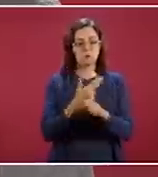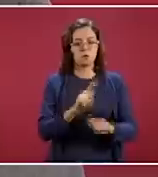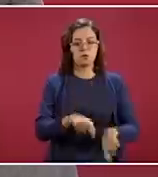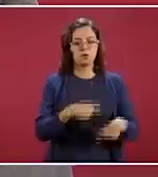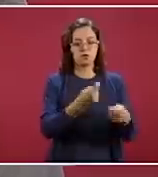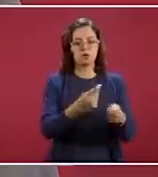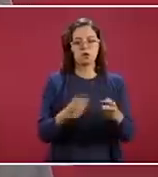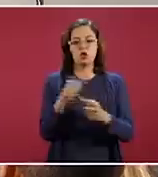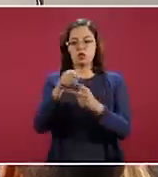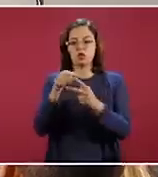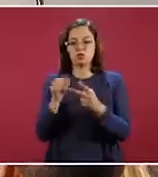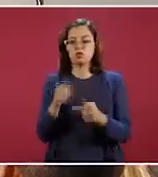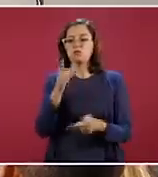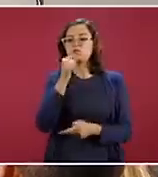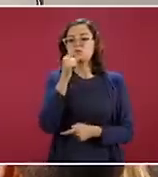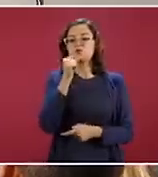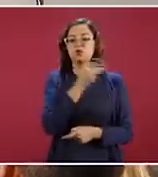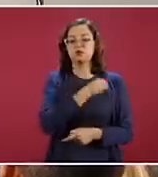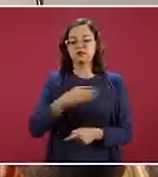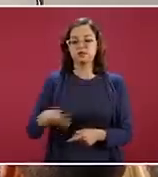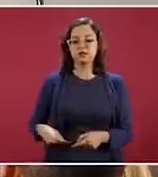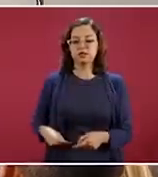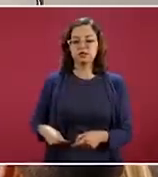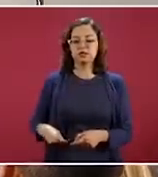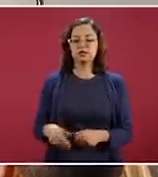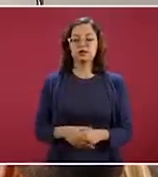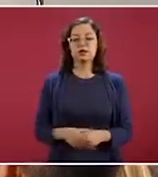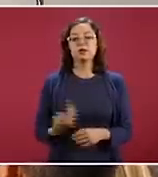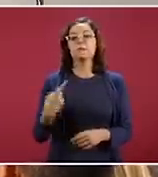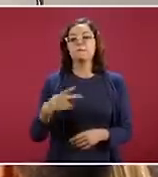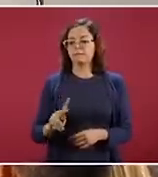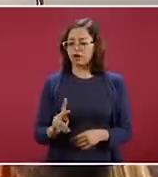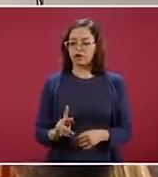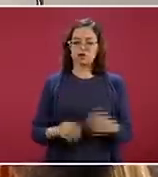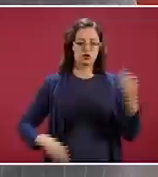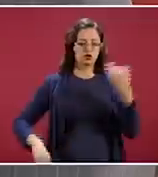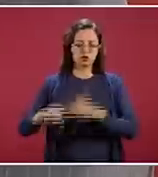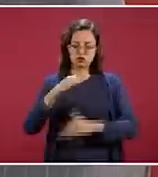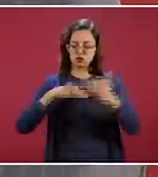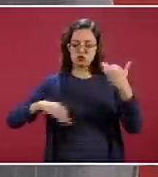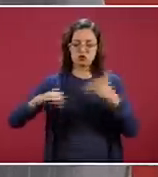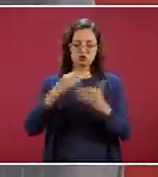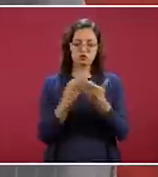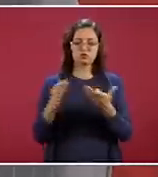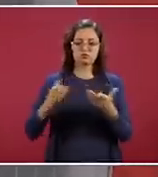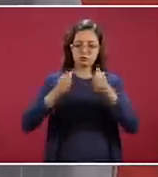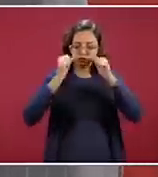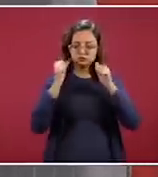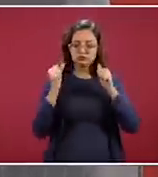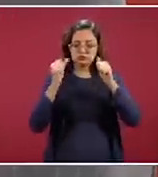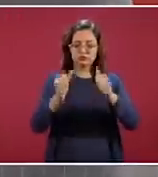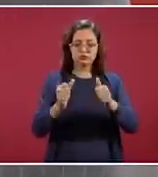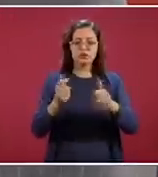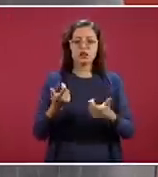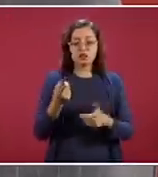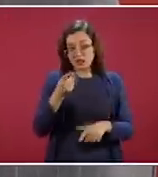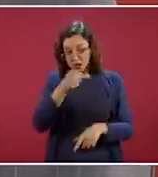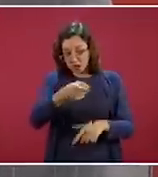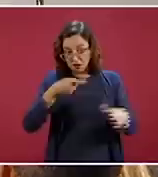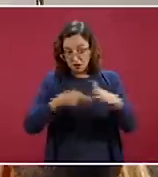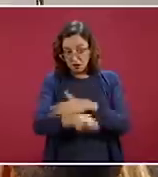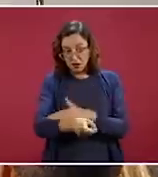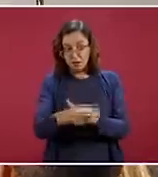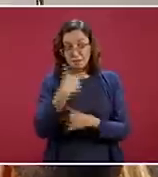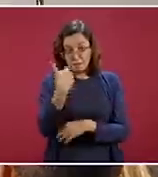2 corresponden a policías municipales, pero inmediatamente se han separado del cargo a